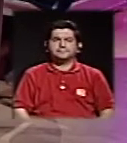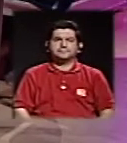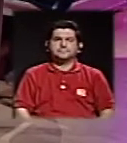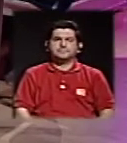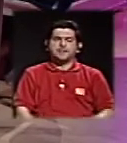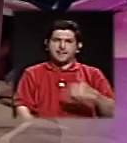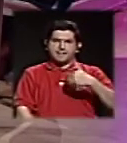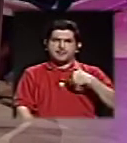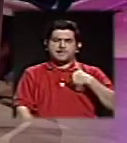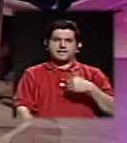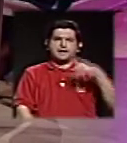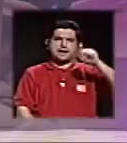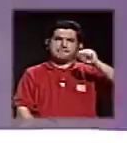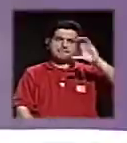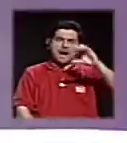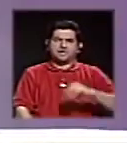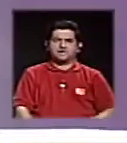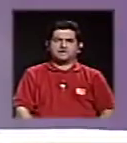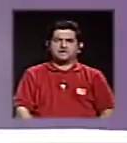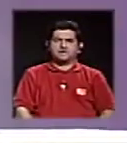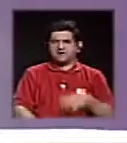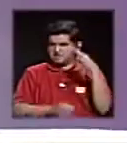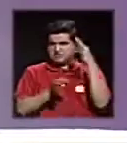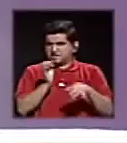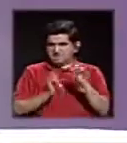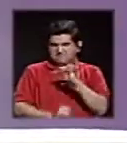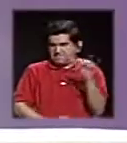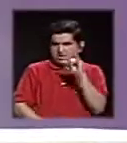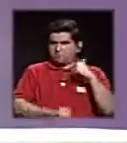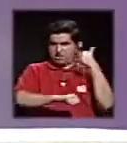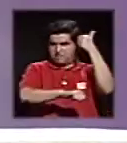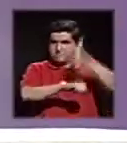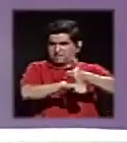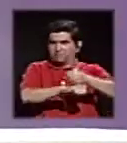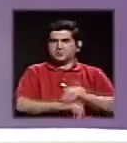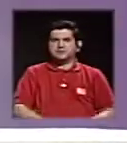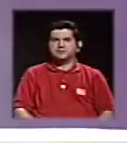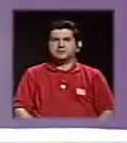que tiene el pack fue sencillo también establecer